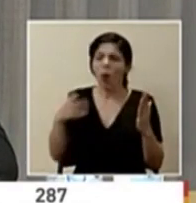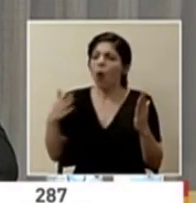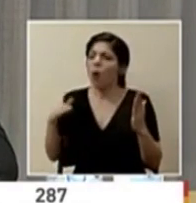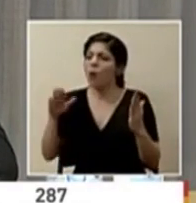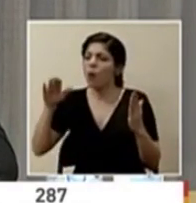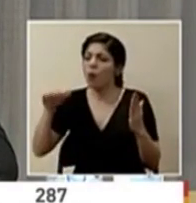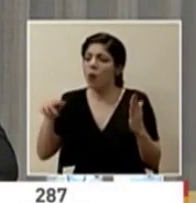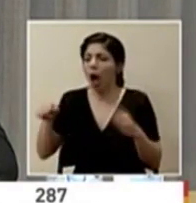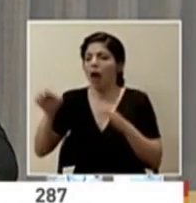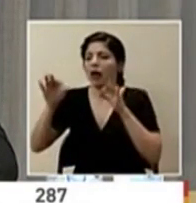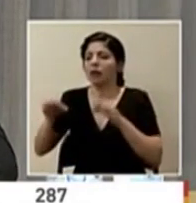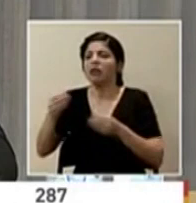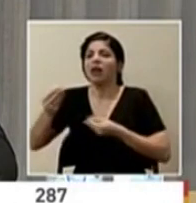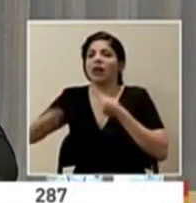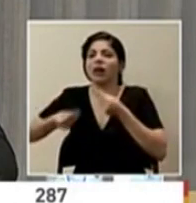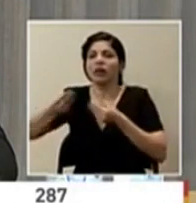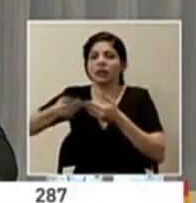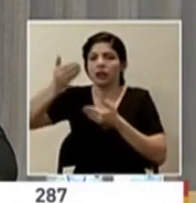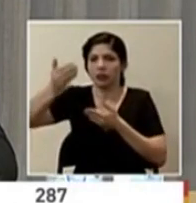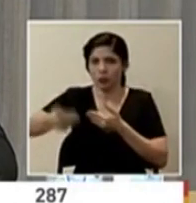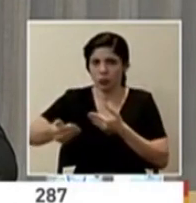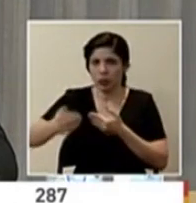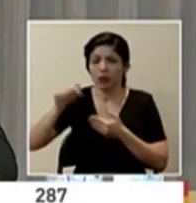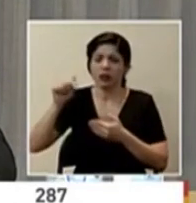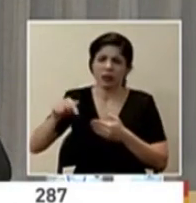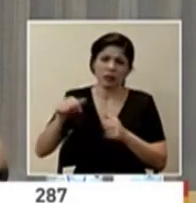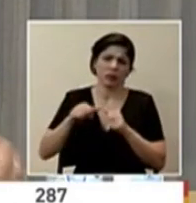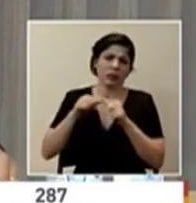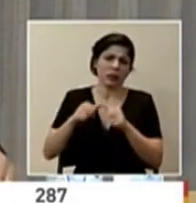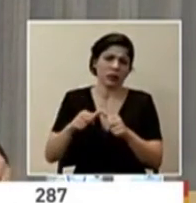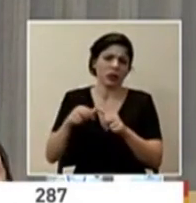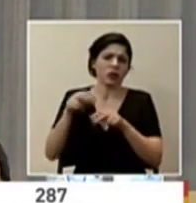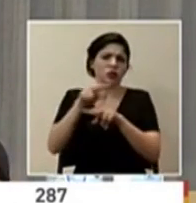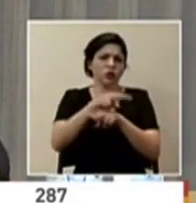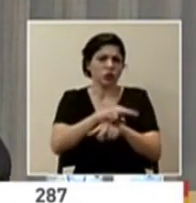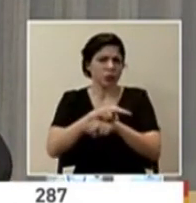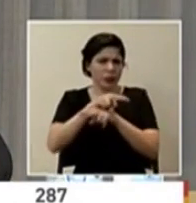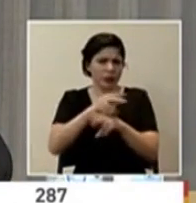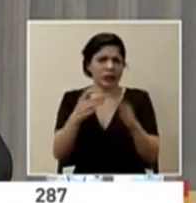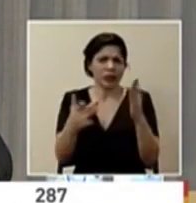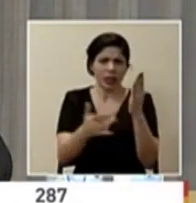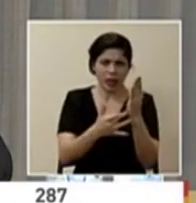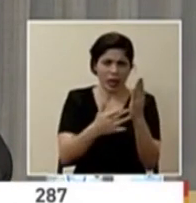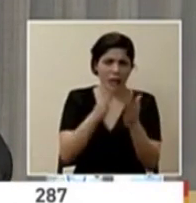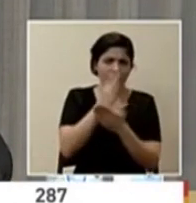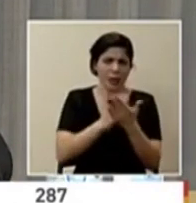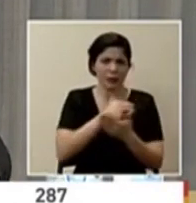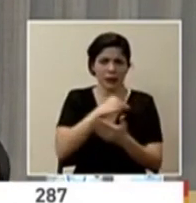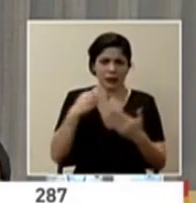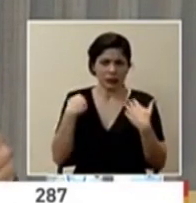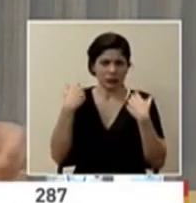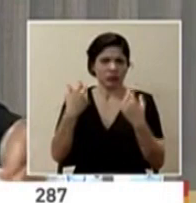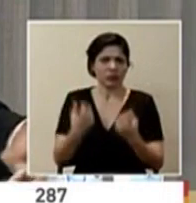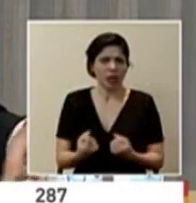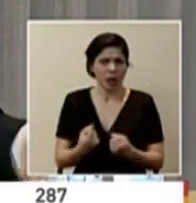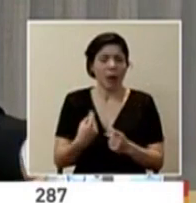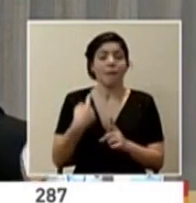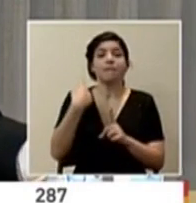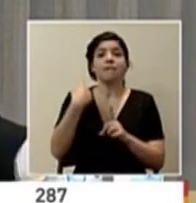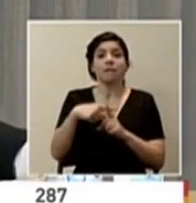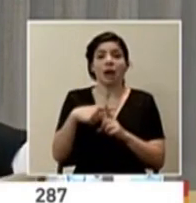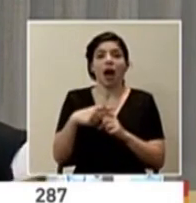siguientes pasos a seguir. Y eso siempre estará bajo la supervisión técnica del Ministerio de Salud y con el